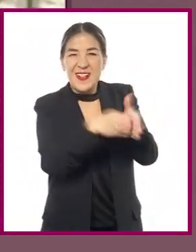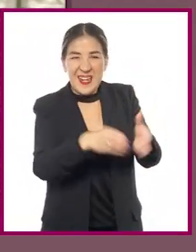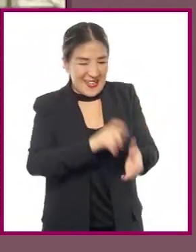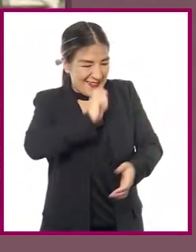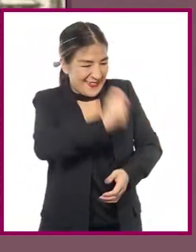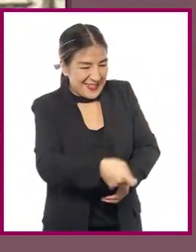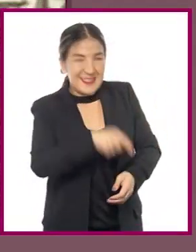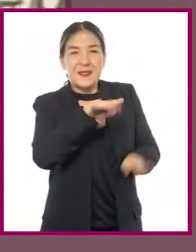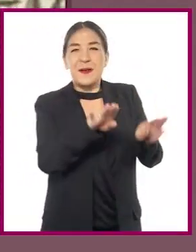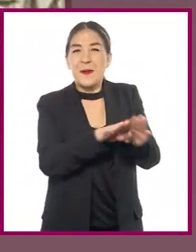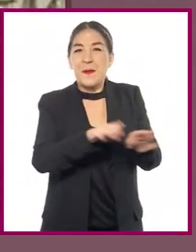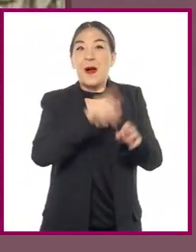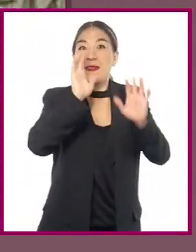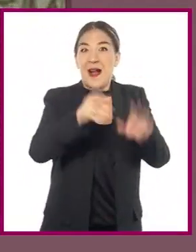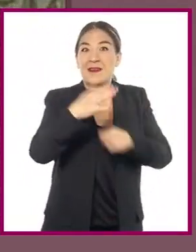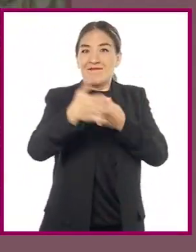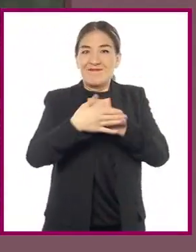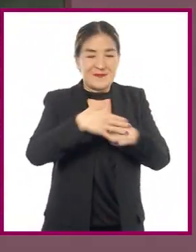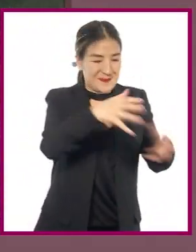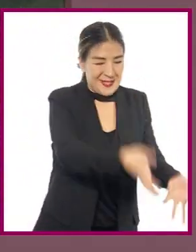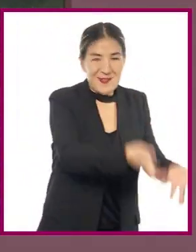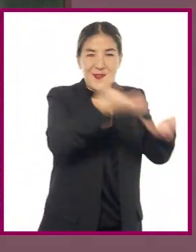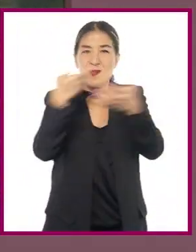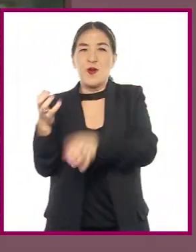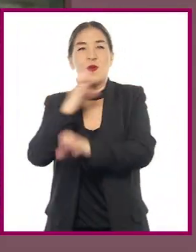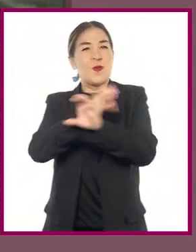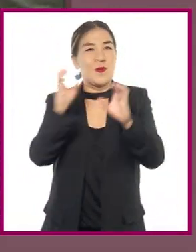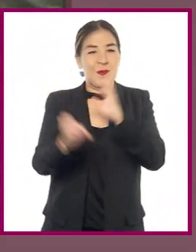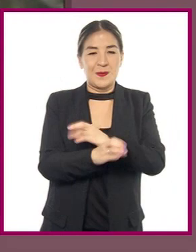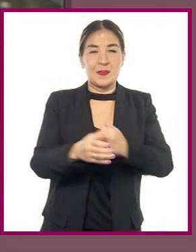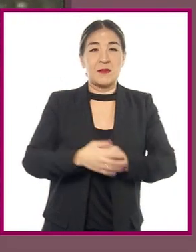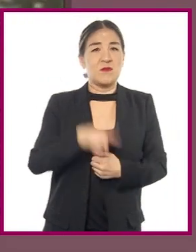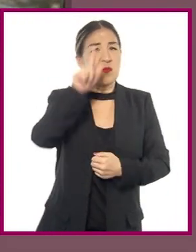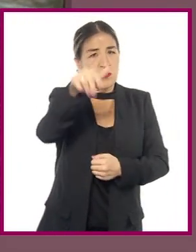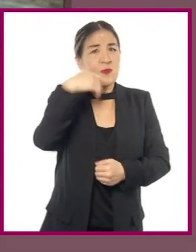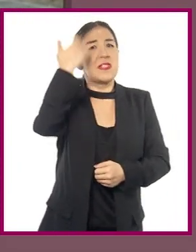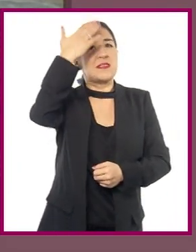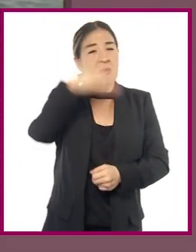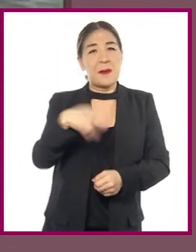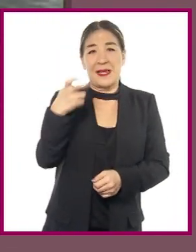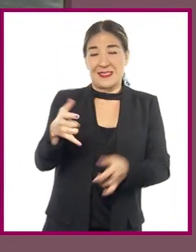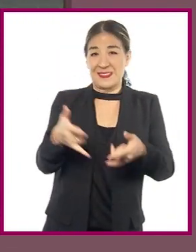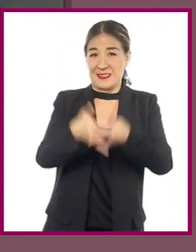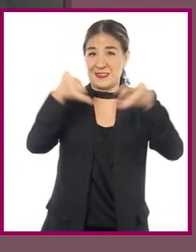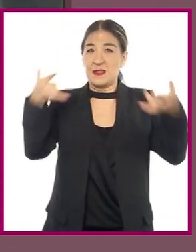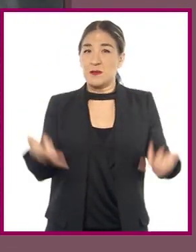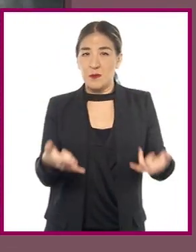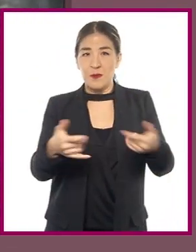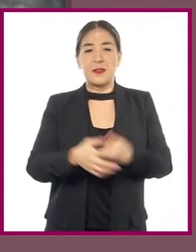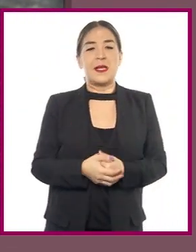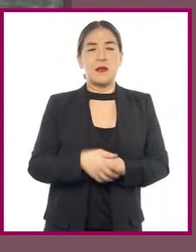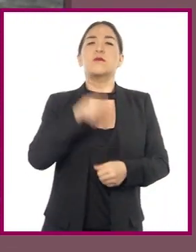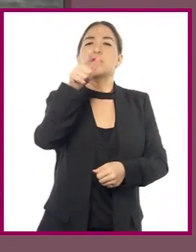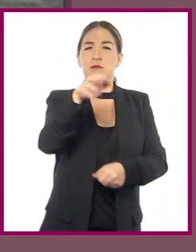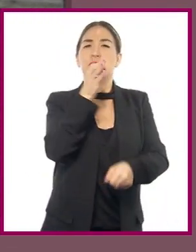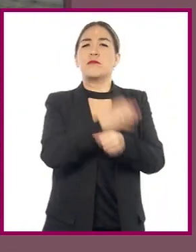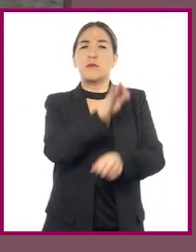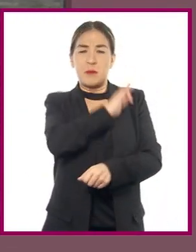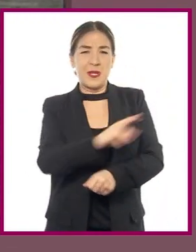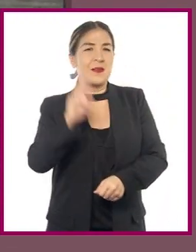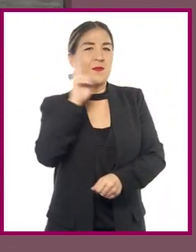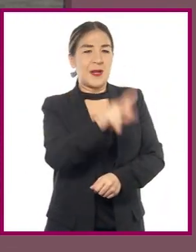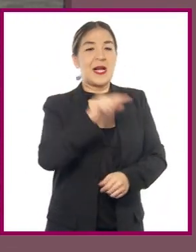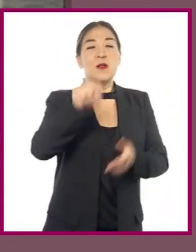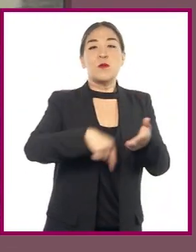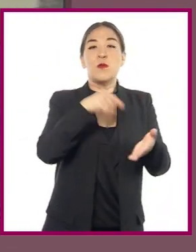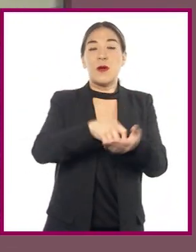fardos que se descargarán de la nao. Si quieres conocer más sobre esta y otras historias, te invitamos al Fuerte de